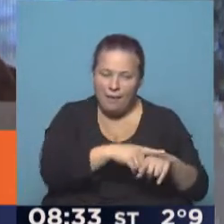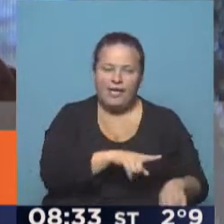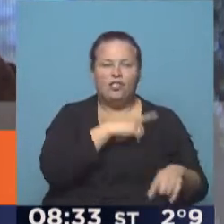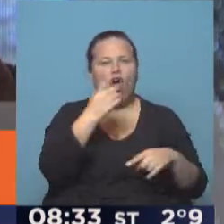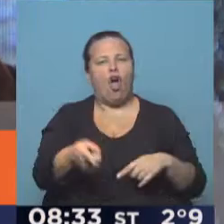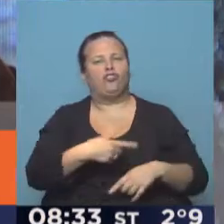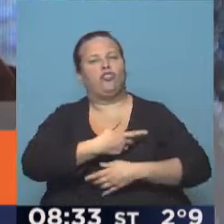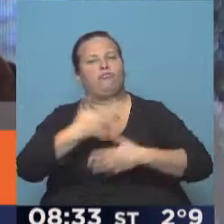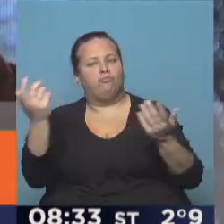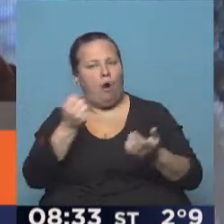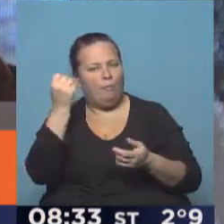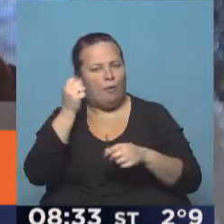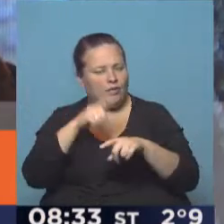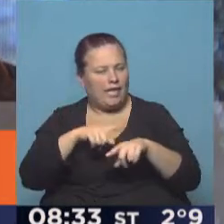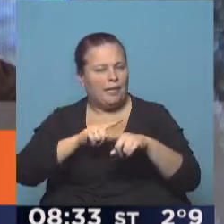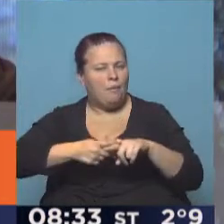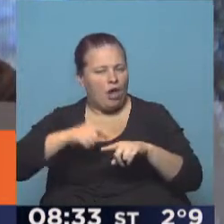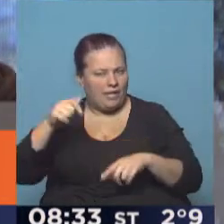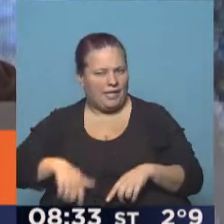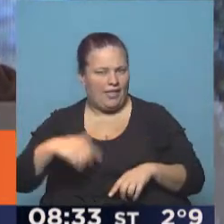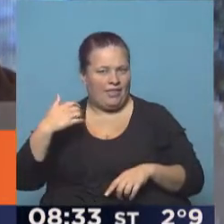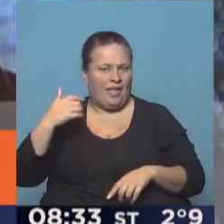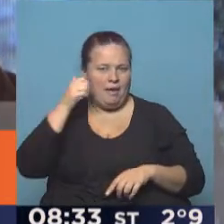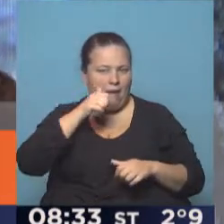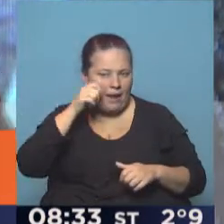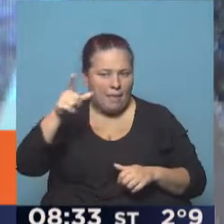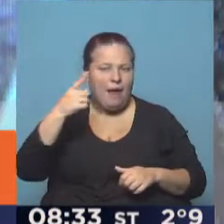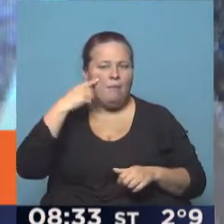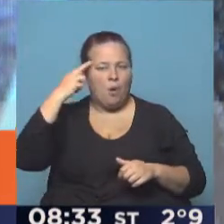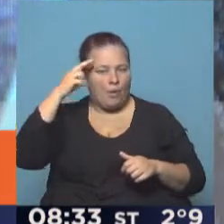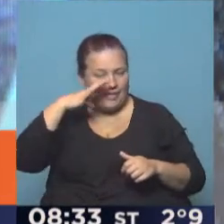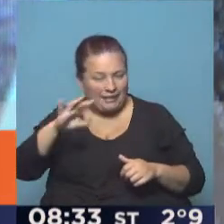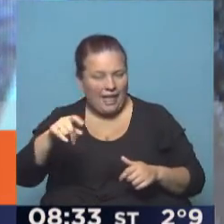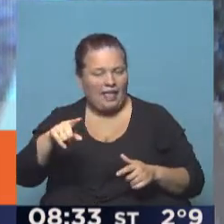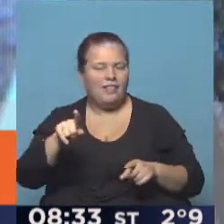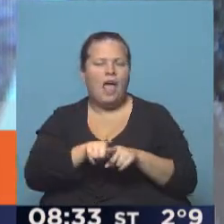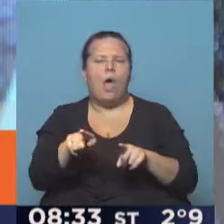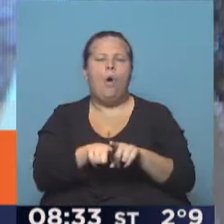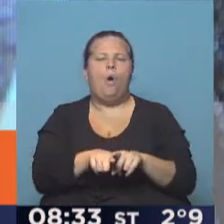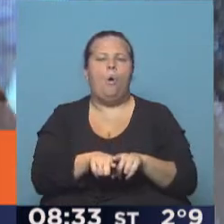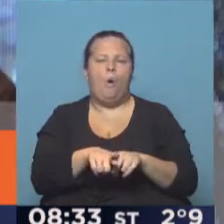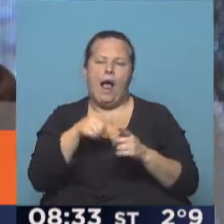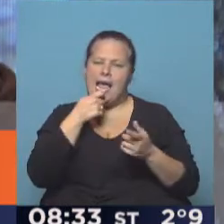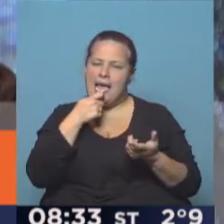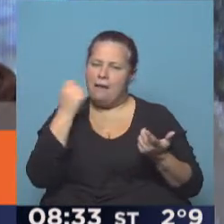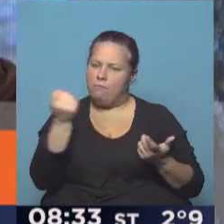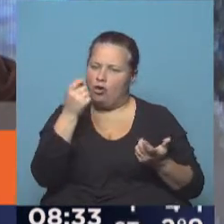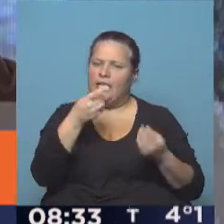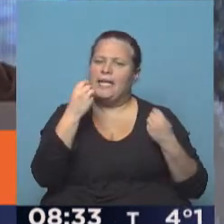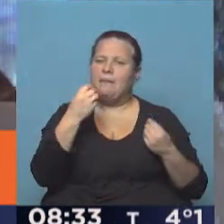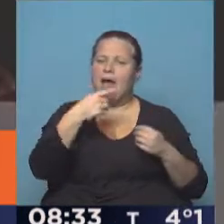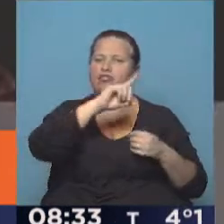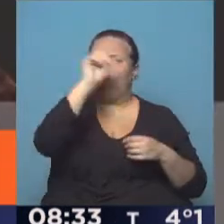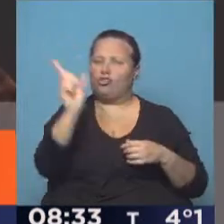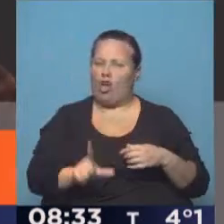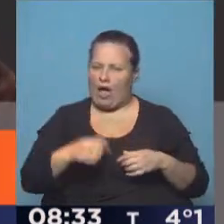los grandes momentos de la historia política de Mar del Plata en los 70, que son como un gran ejemplo de lo que ocurrió en el resto